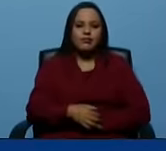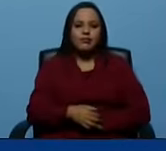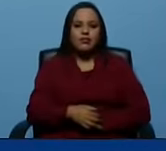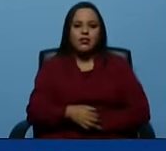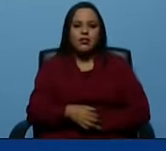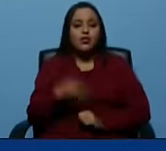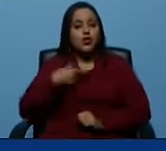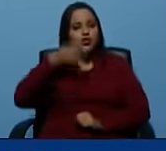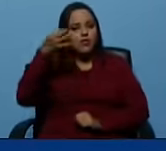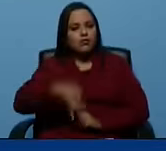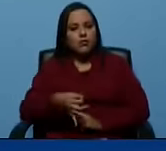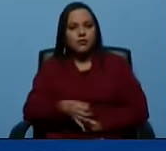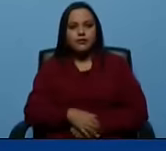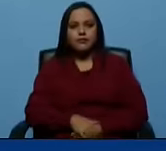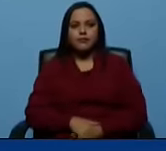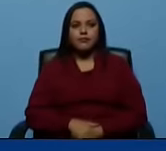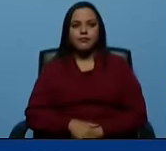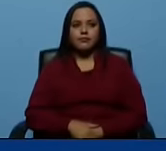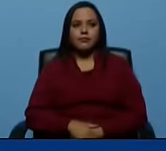garantizo.